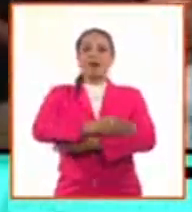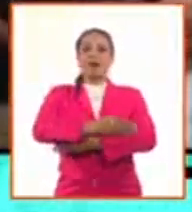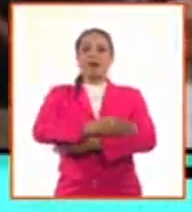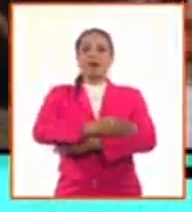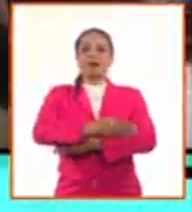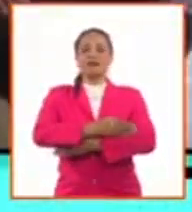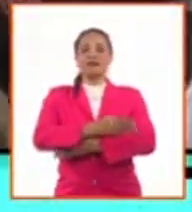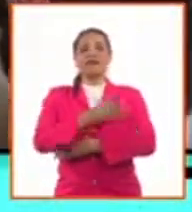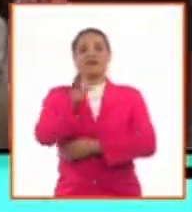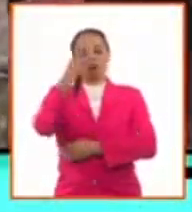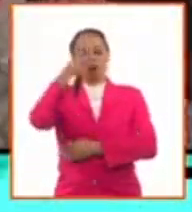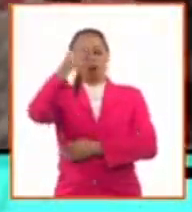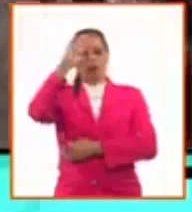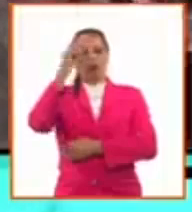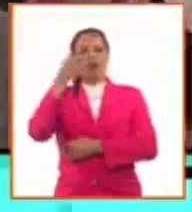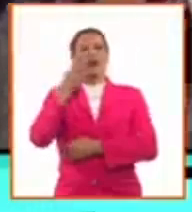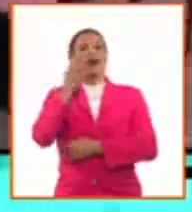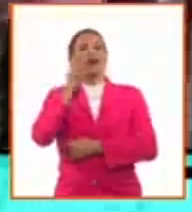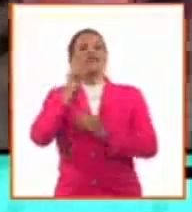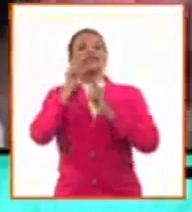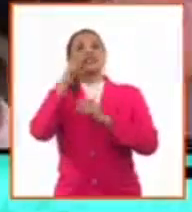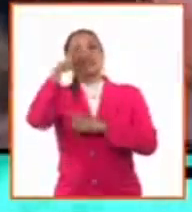bloqueo! ¡Cuba sí!